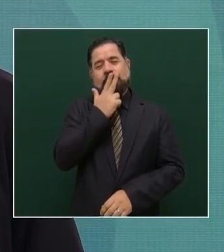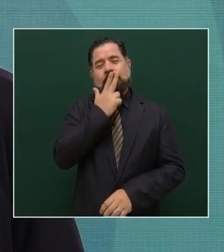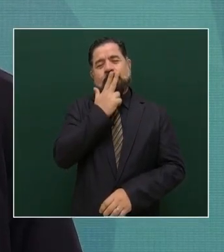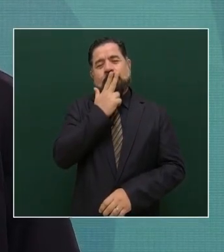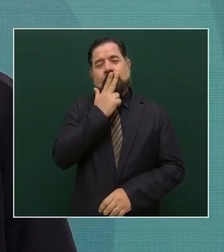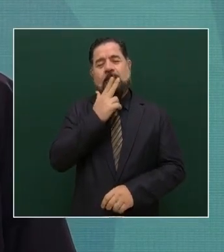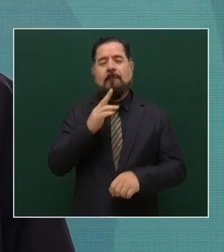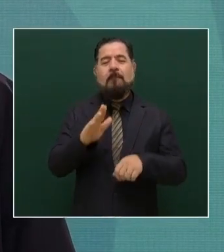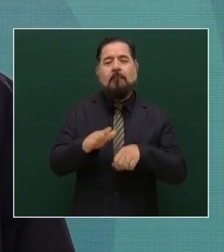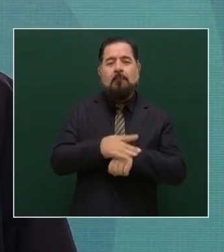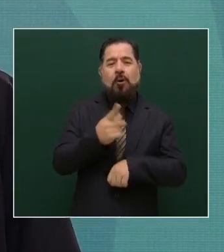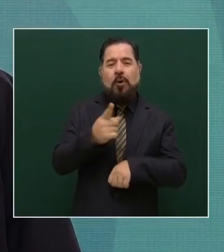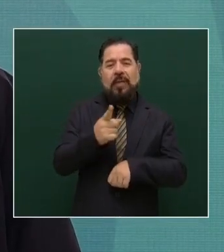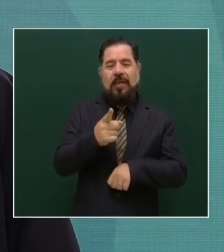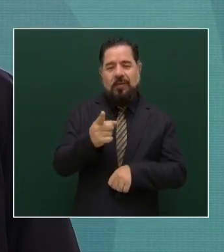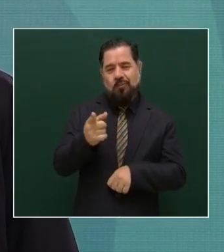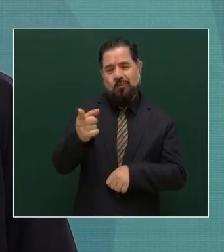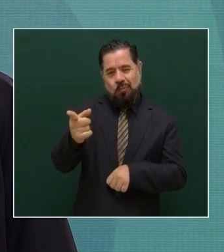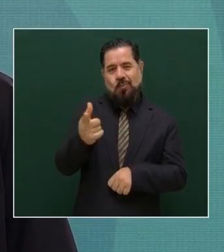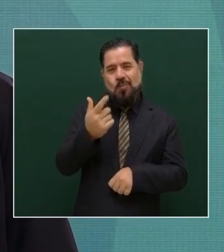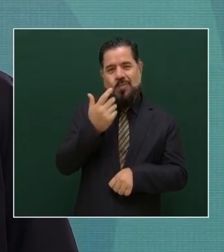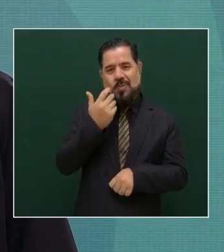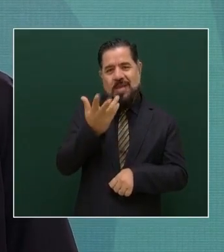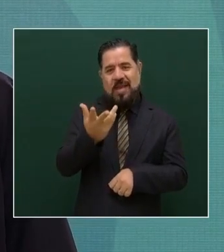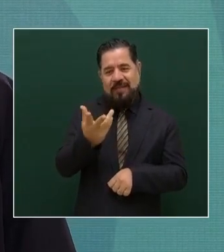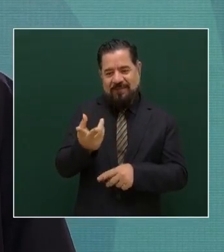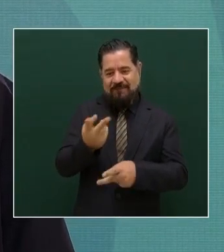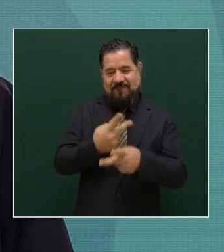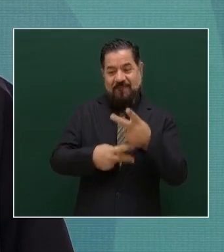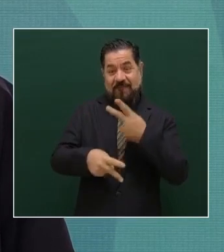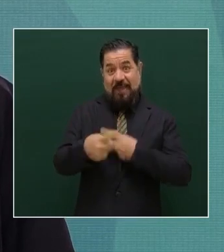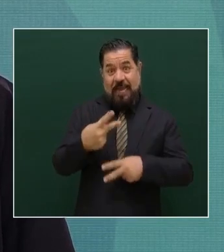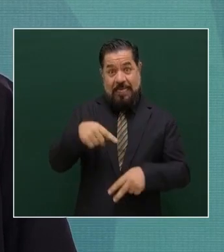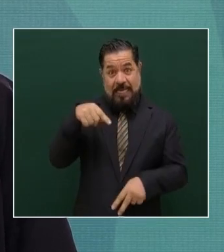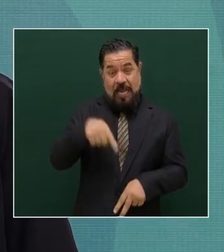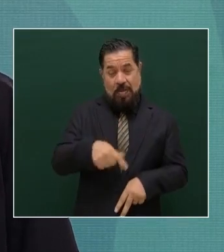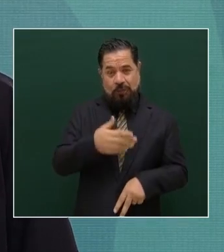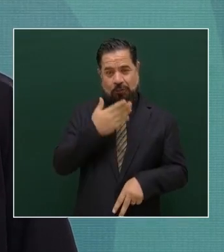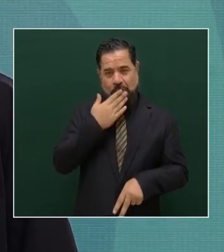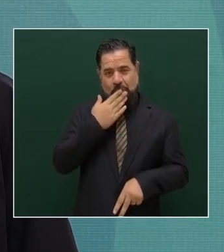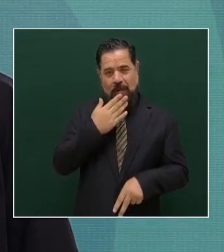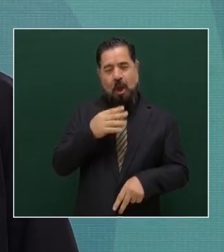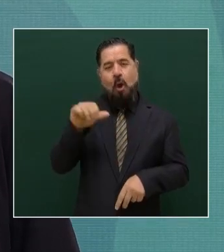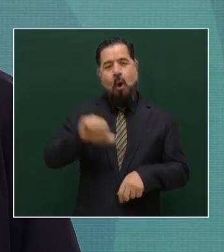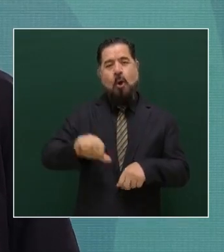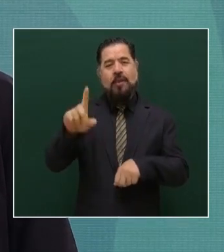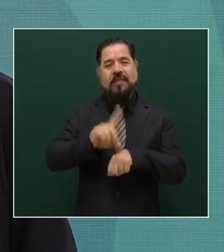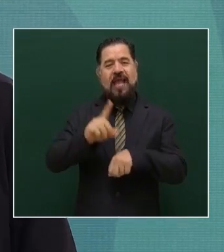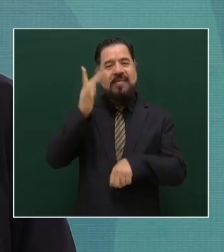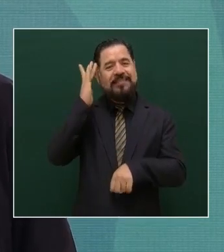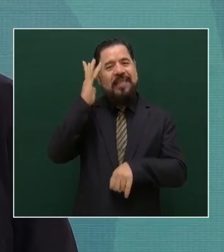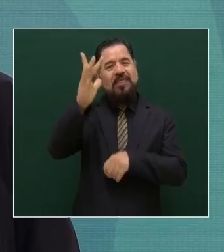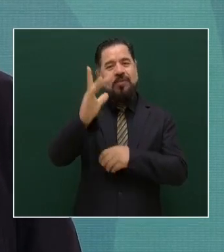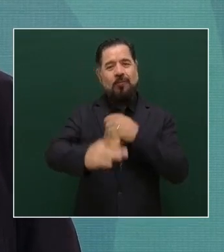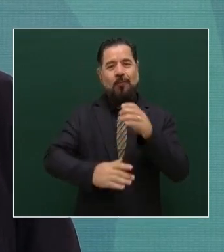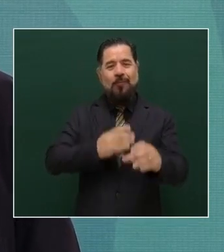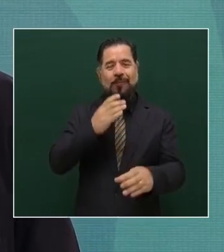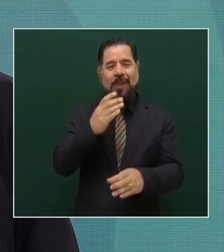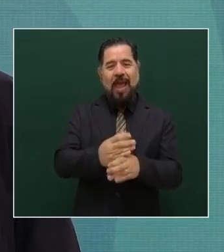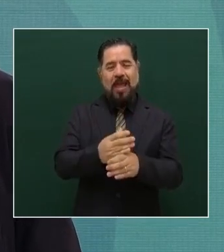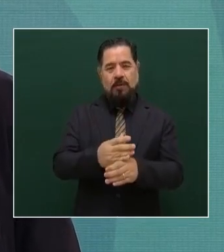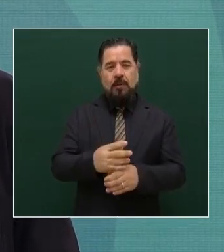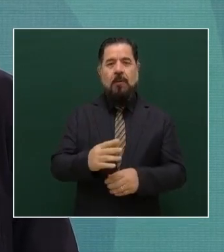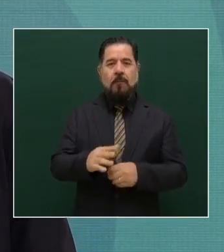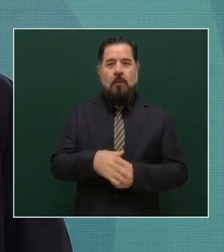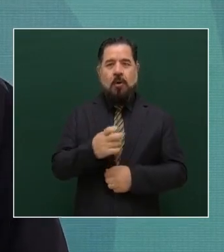decisión de compartir aquí en Sonora su cumpleaños nos distingue de